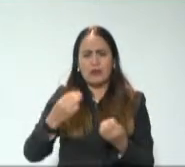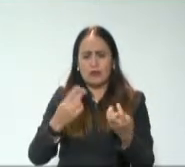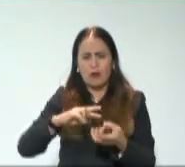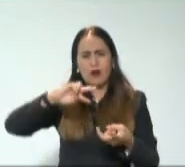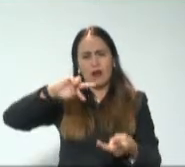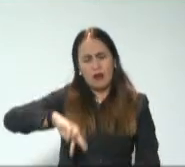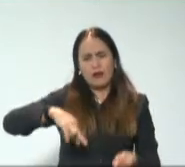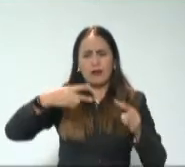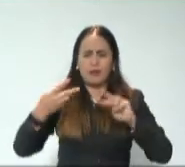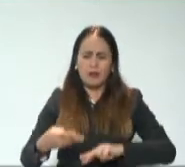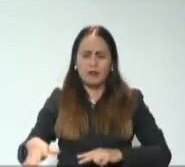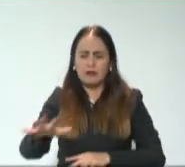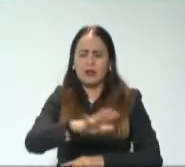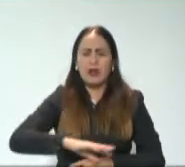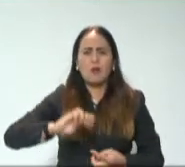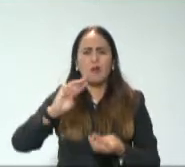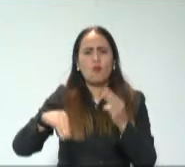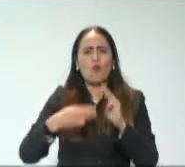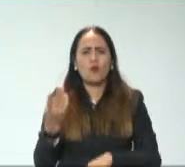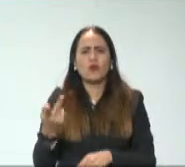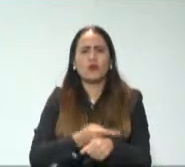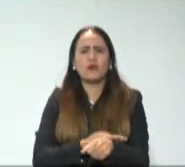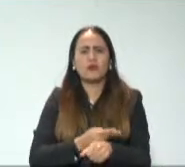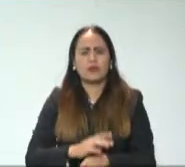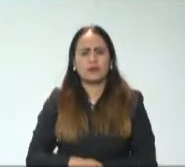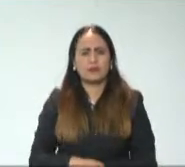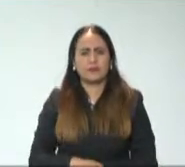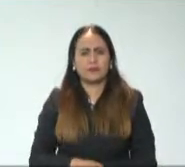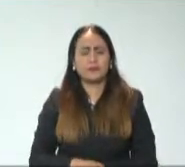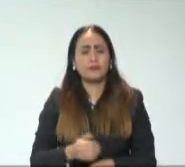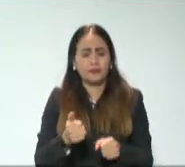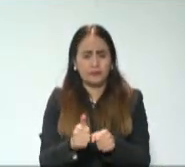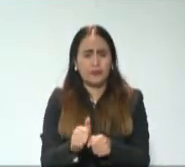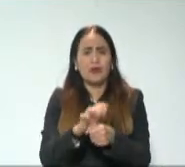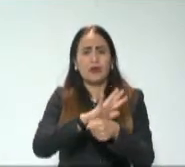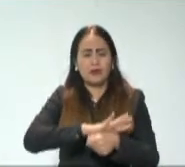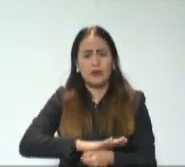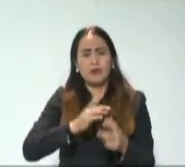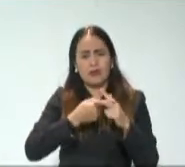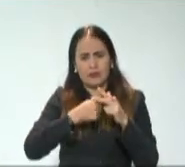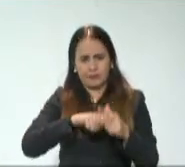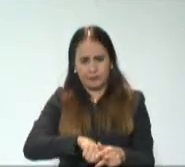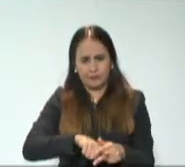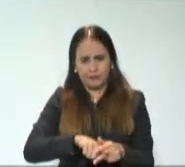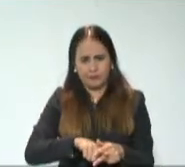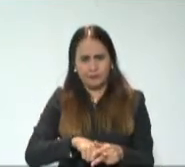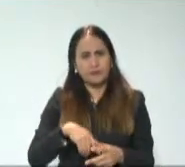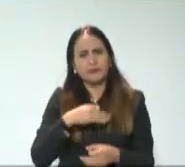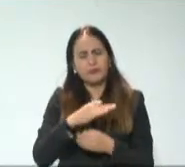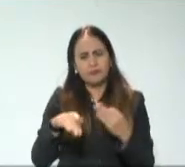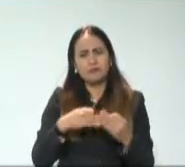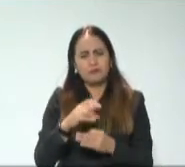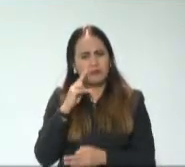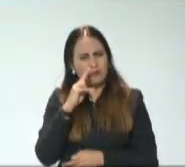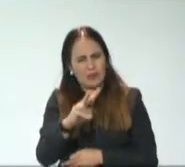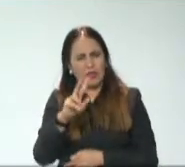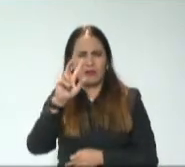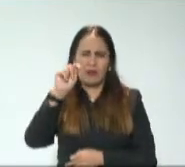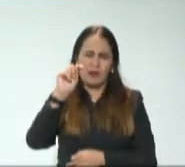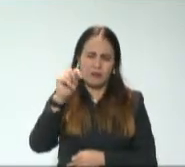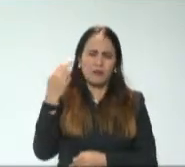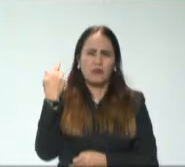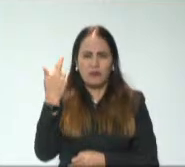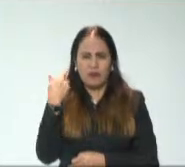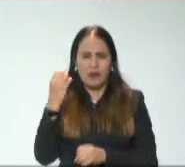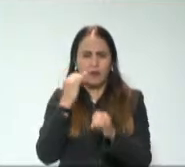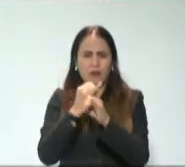México para decirlo más prácticamente a raíz de que inició la pandemia Todos hemos visto a través de los diferentes medios información en la